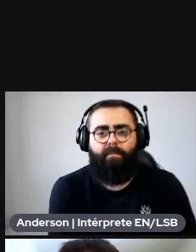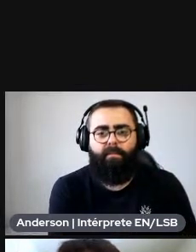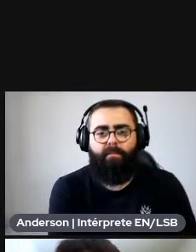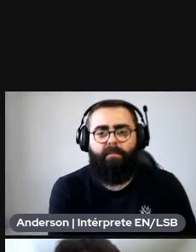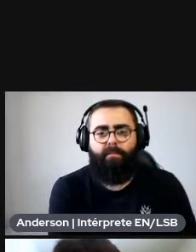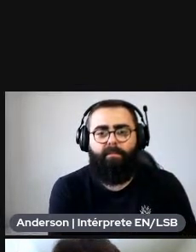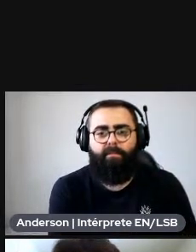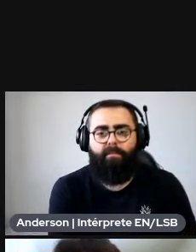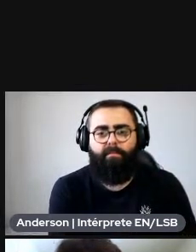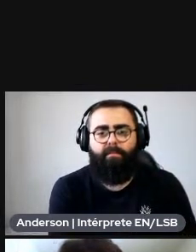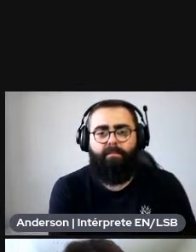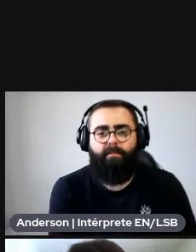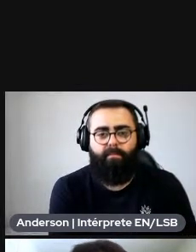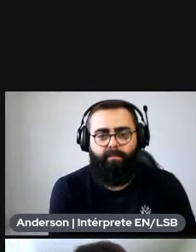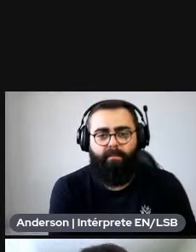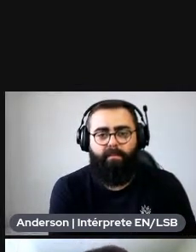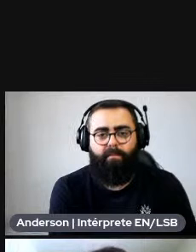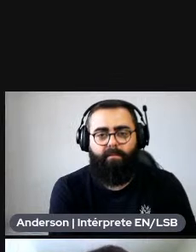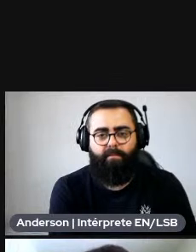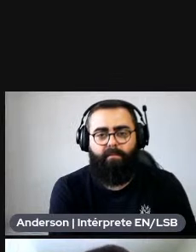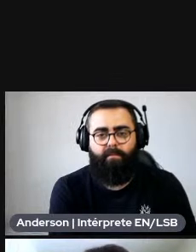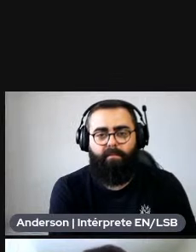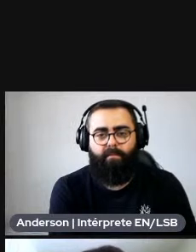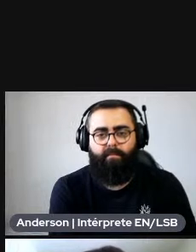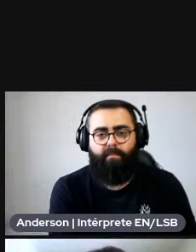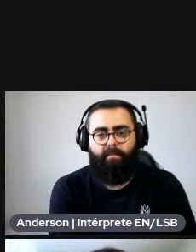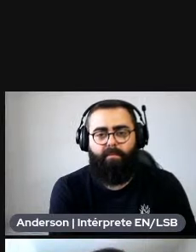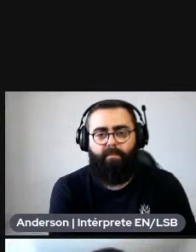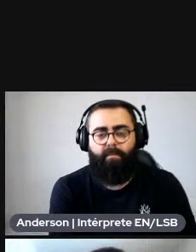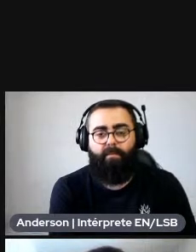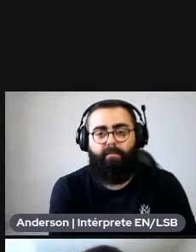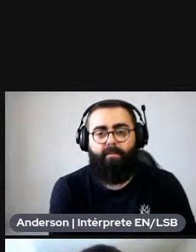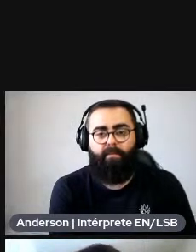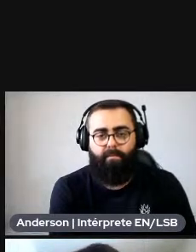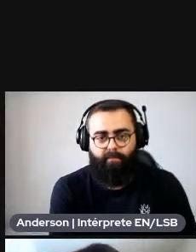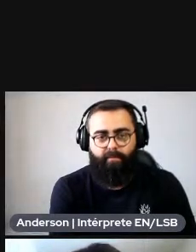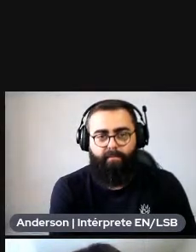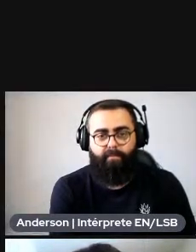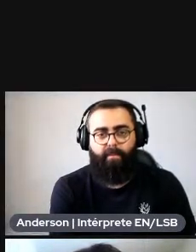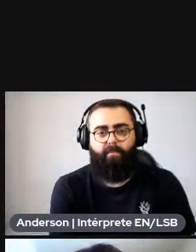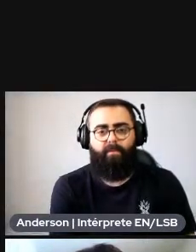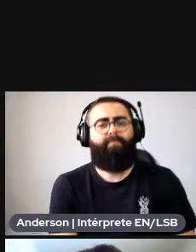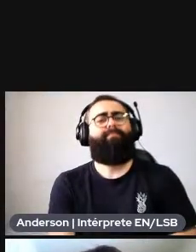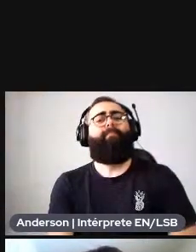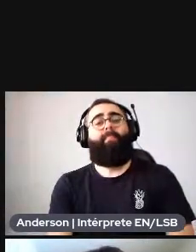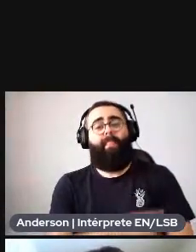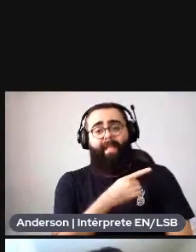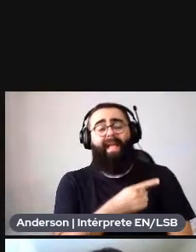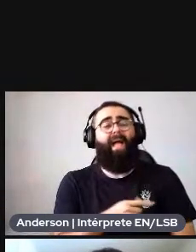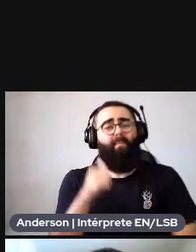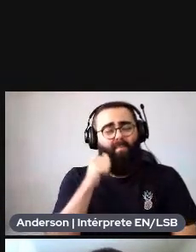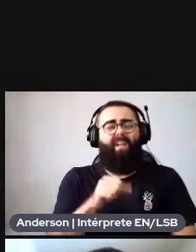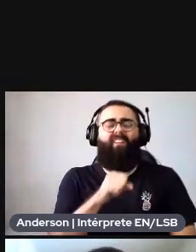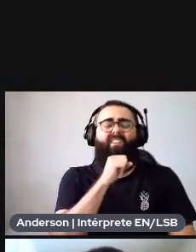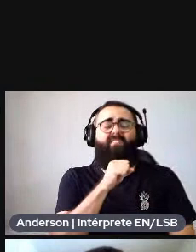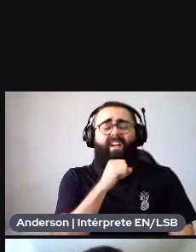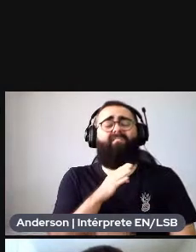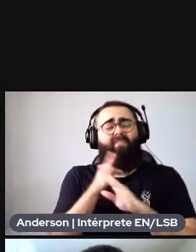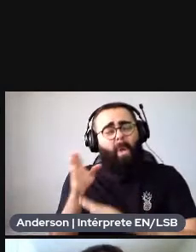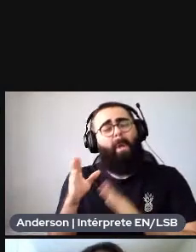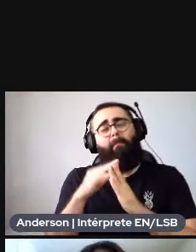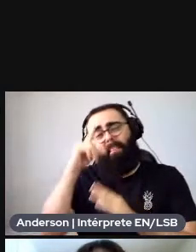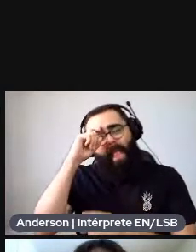la comadrona se fue. Mi abuela le gritaba que todavía tengo algo. Y